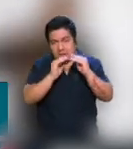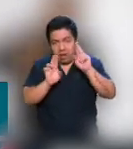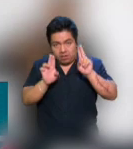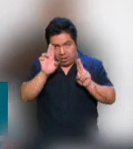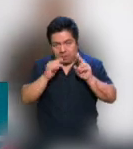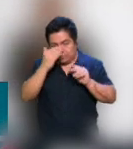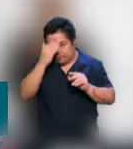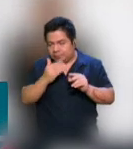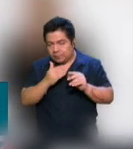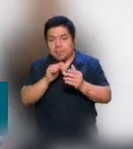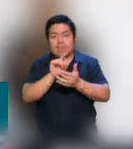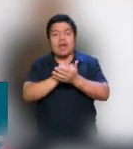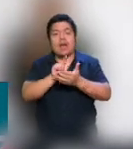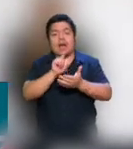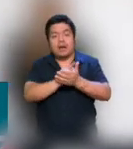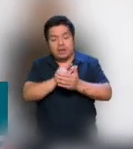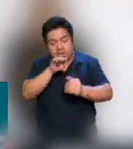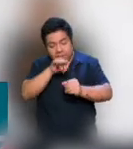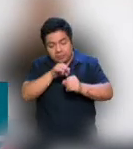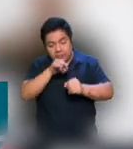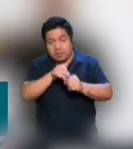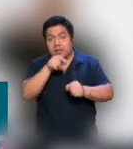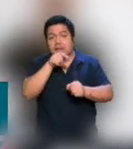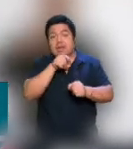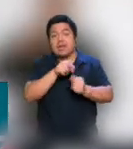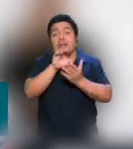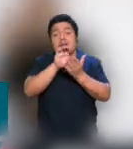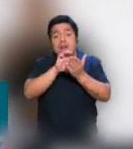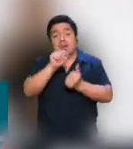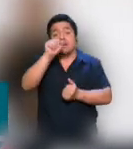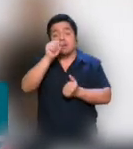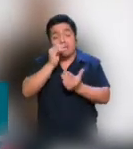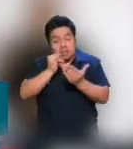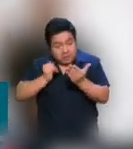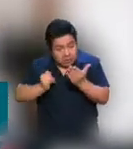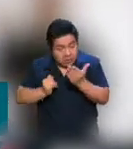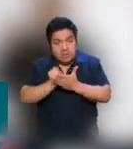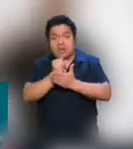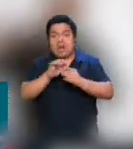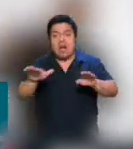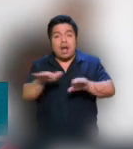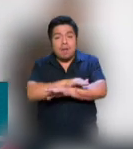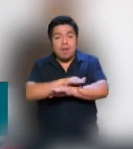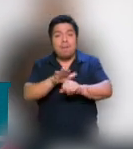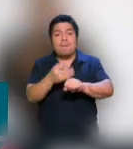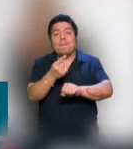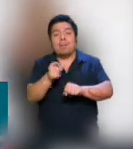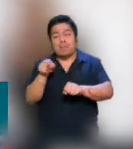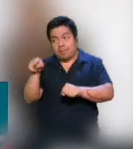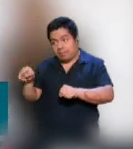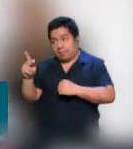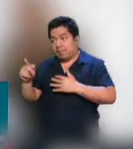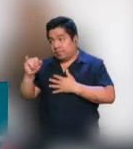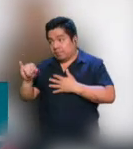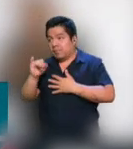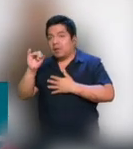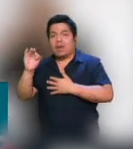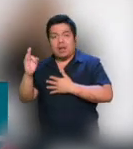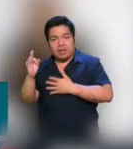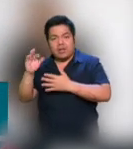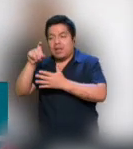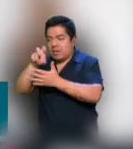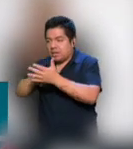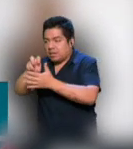leyes electorales, decidió cambiar la Constitución para reformar al Poder Judicial. Entonces, ¿quiénes son